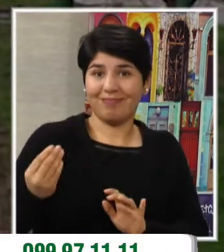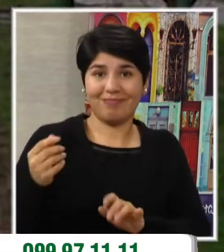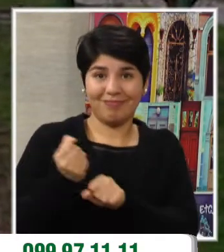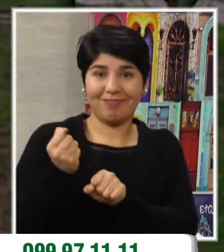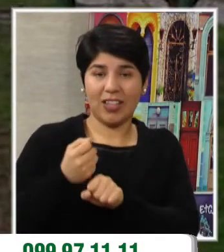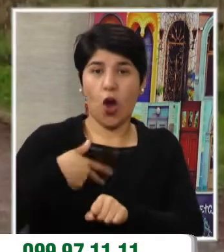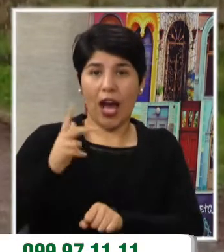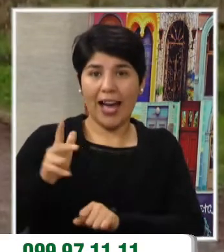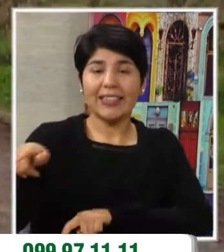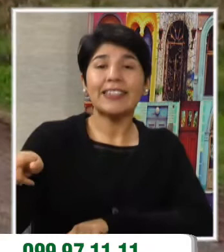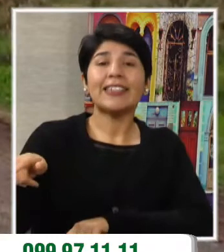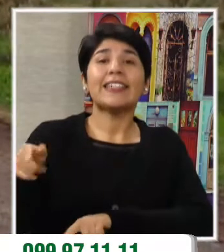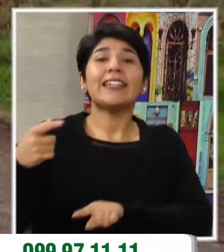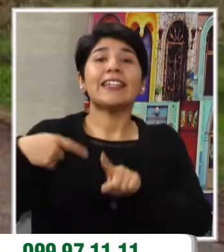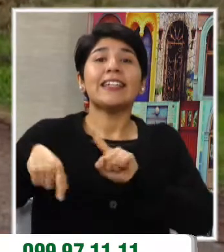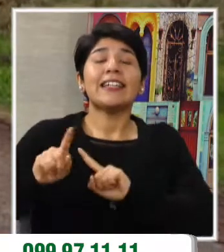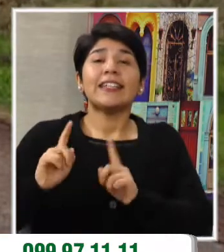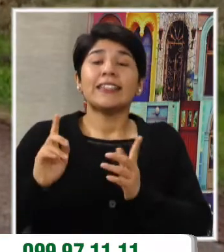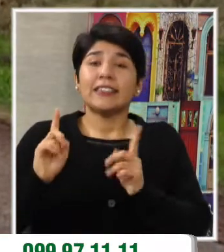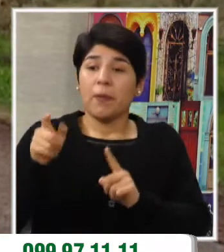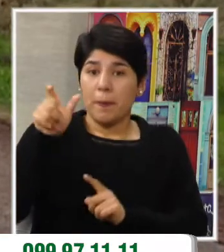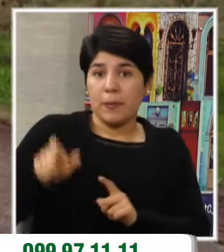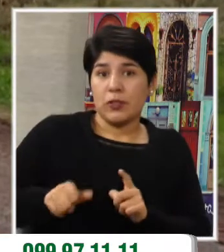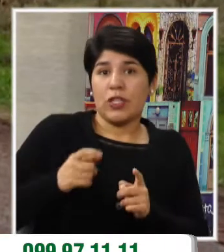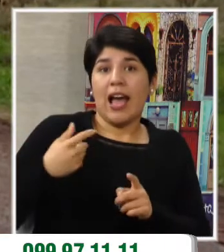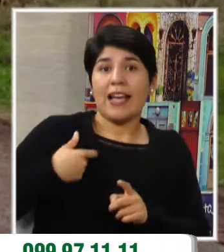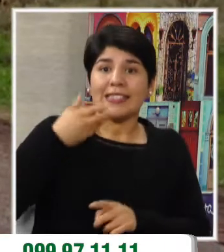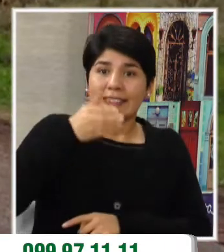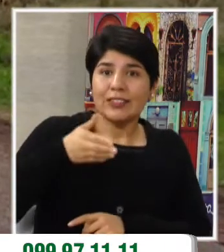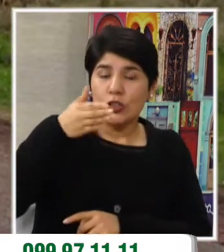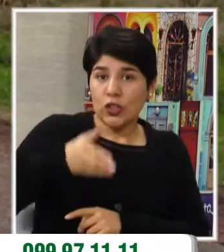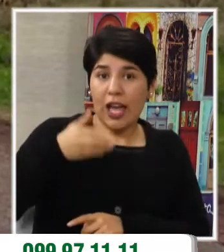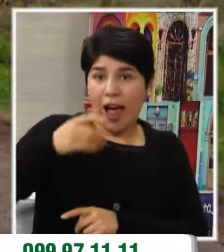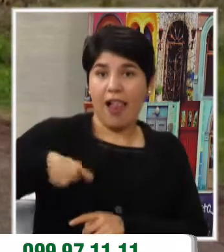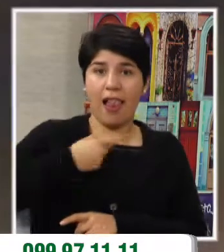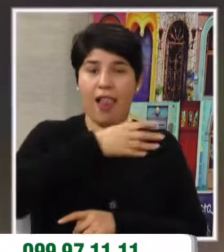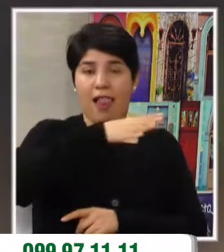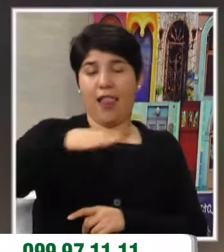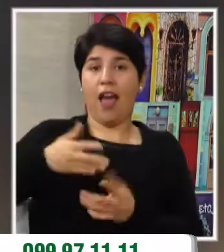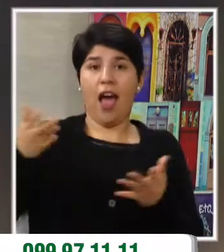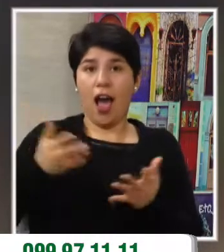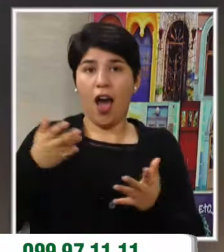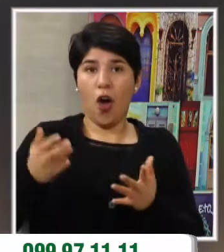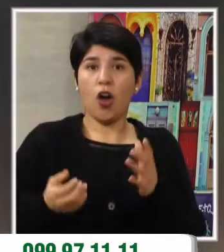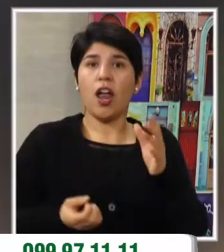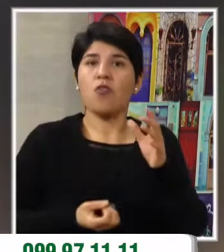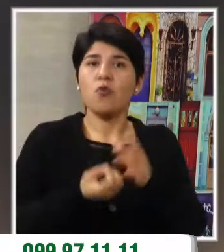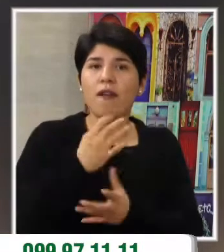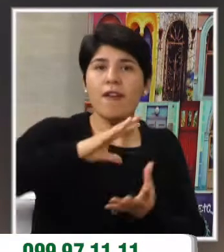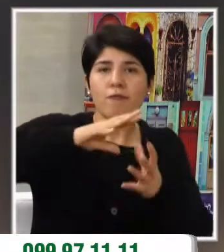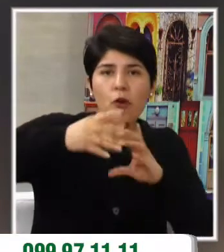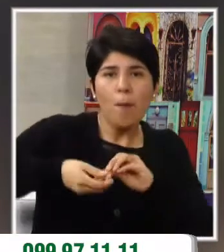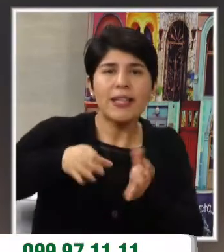la asistente social que la figura que ahora el nuevo sistema requiere el nuevo sistema en los hogares de ancianos